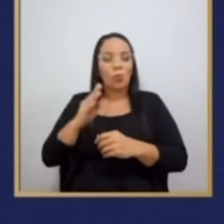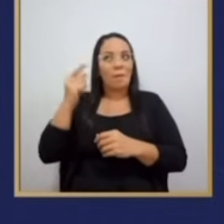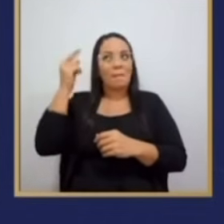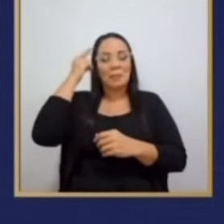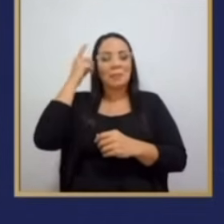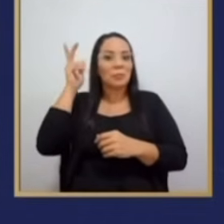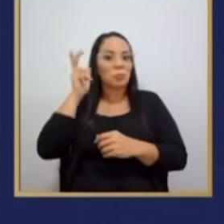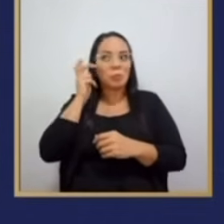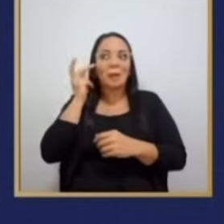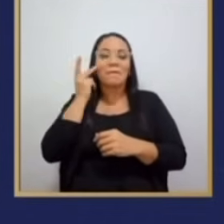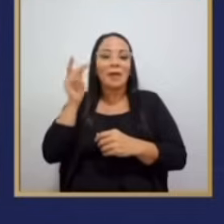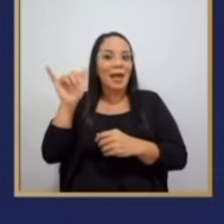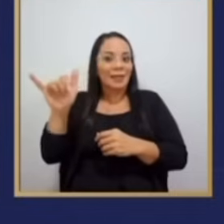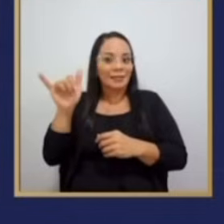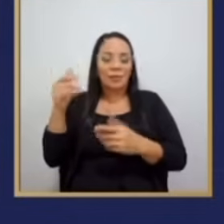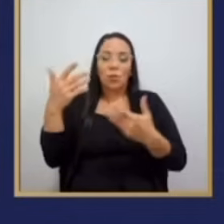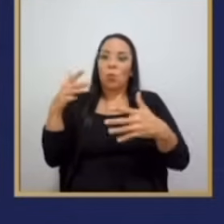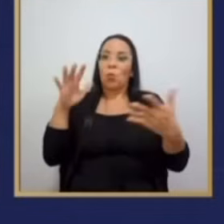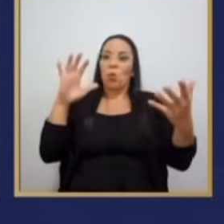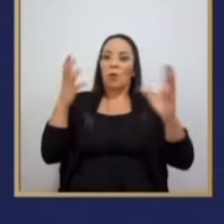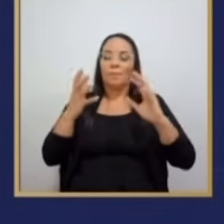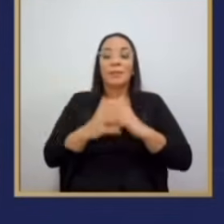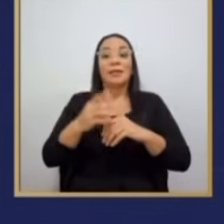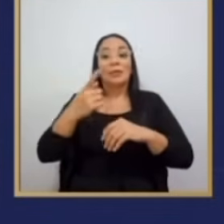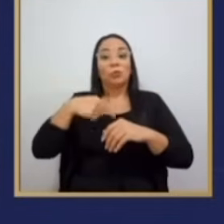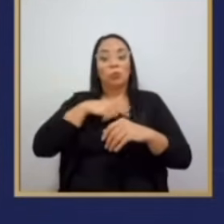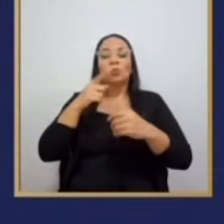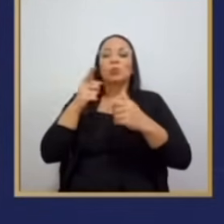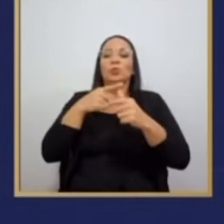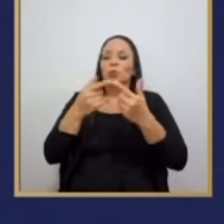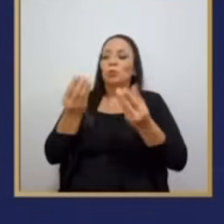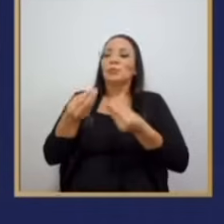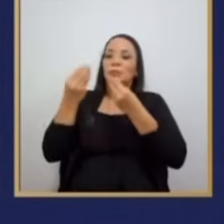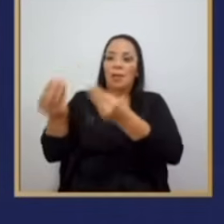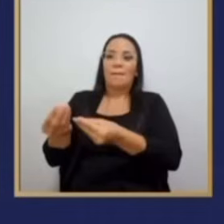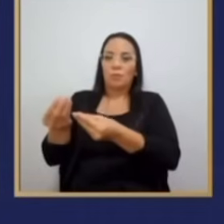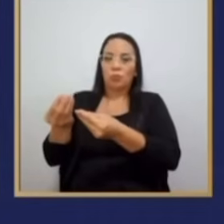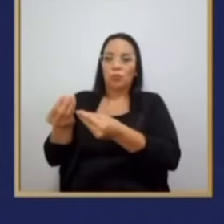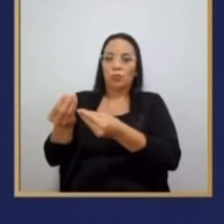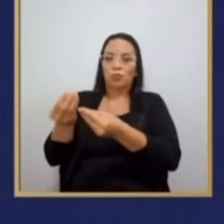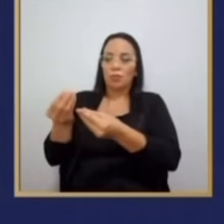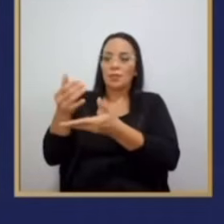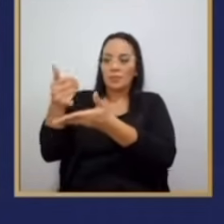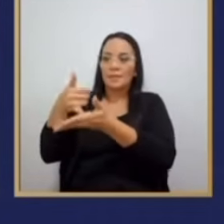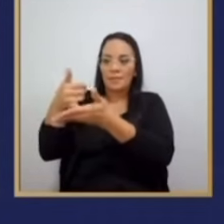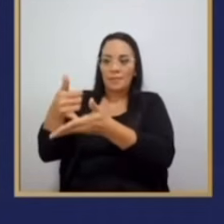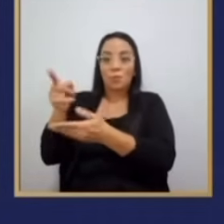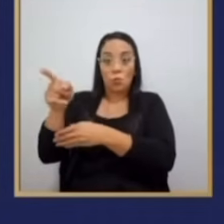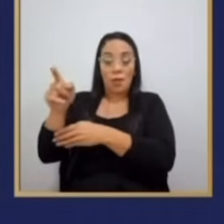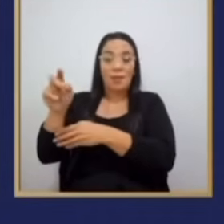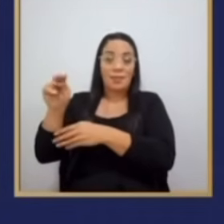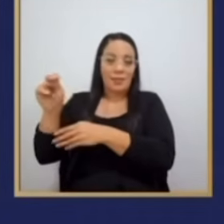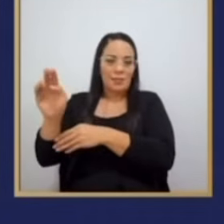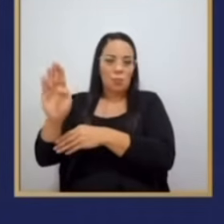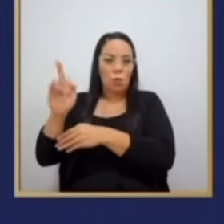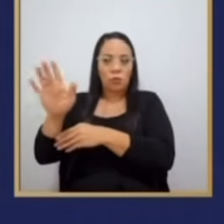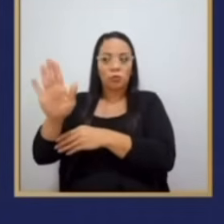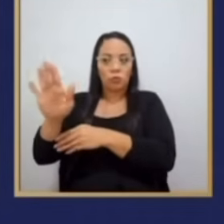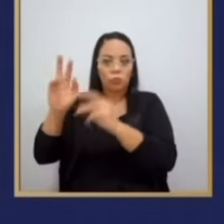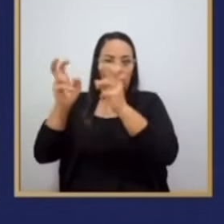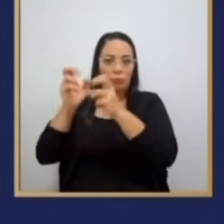verlo. Entonces se lo estamos dando al señor Bukele por sus aportes en materia de seguridad pública